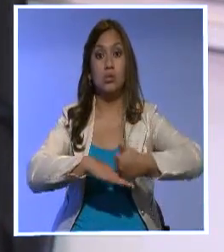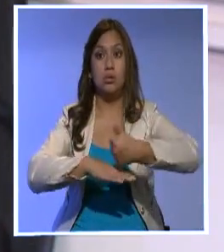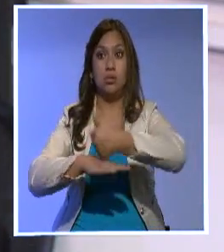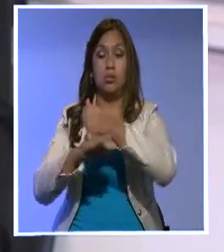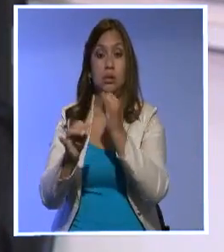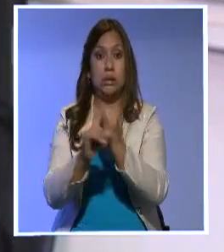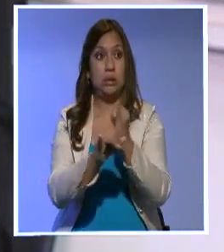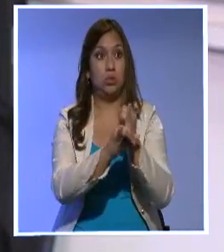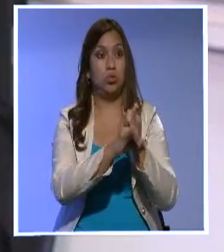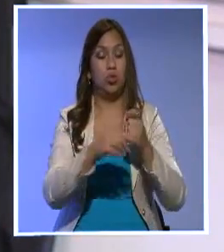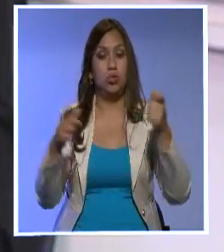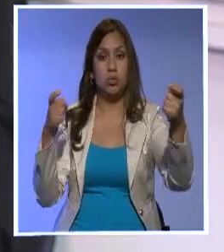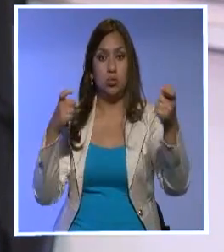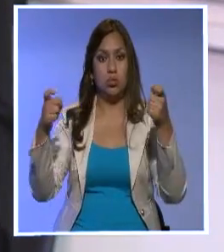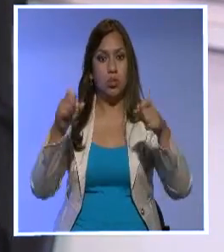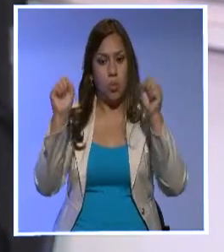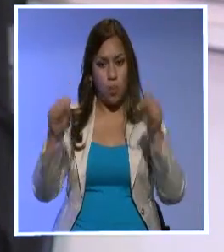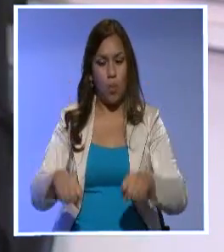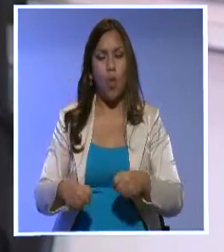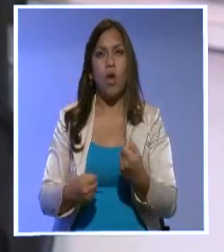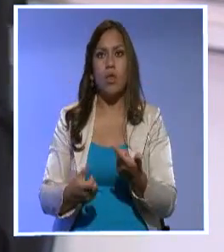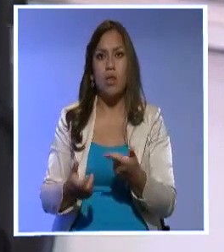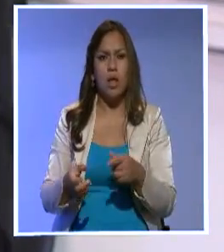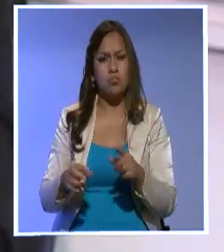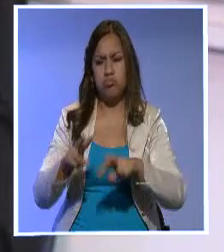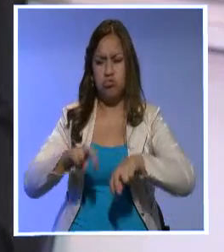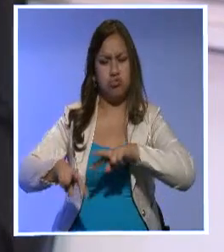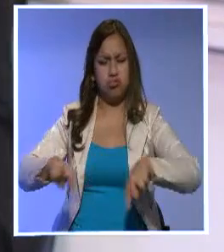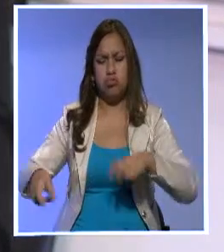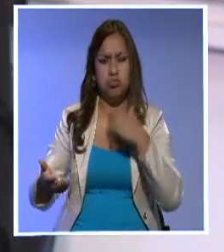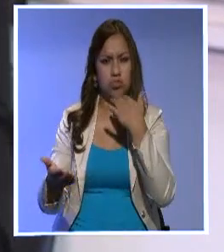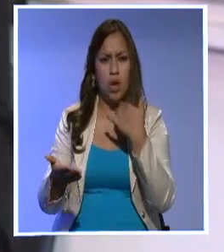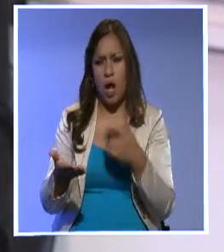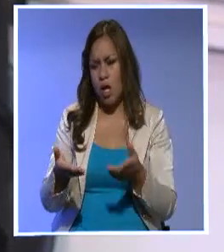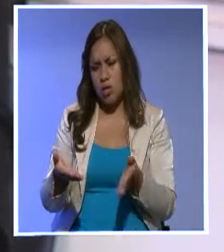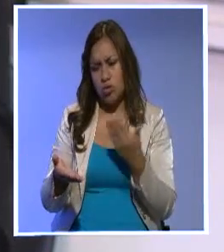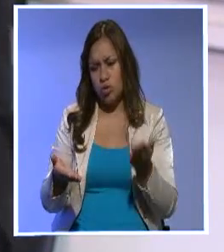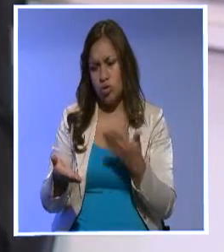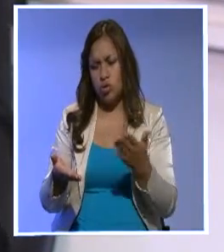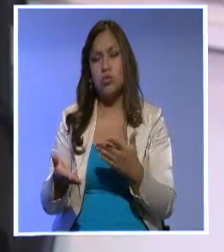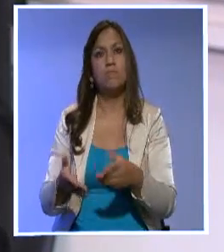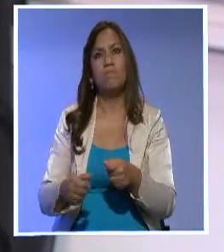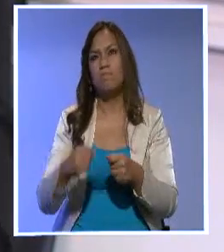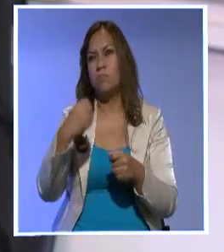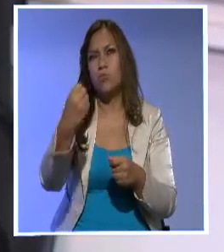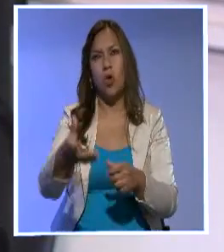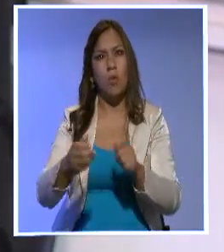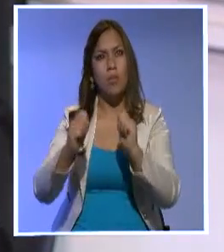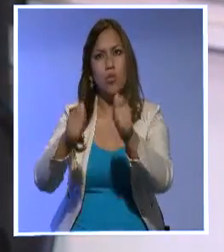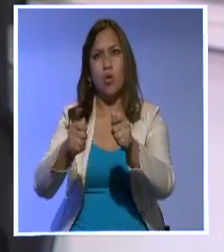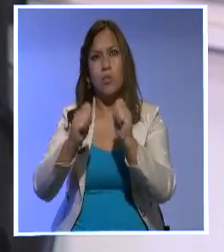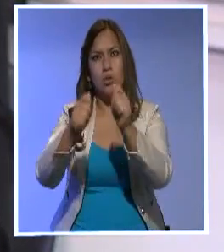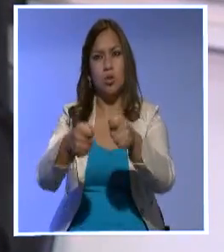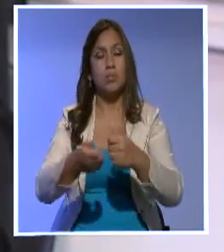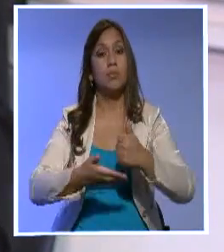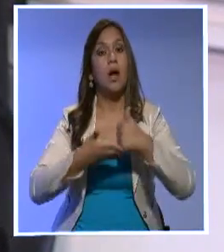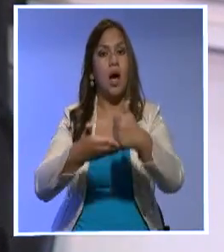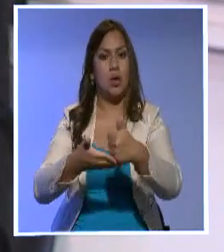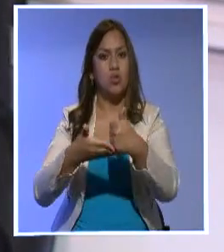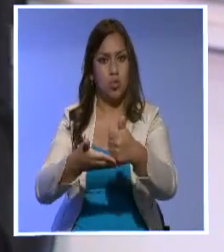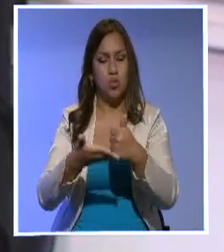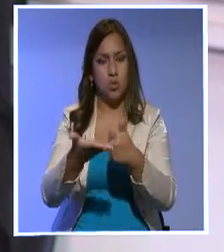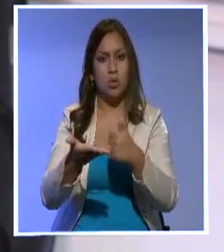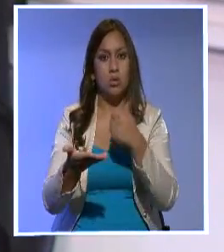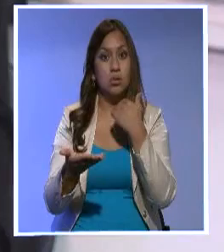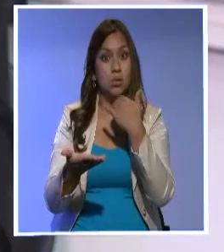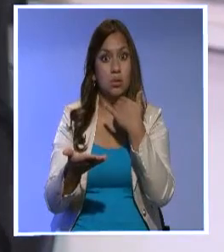con información que pueda servir para que la investigación no permita que queden en impunidad ningún tipo de